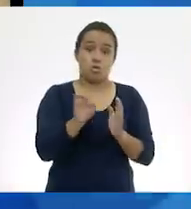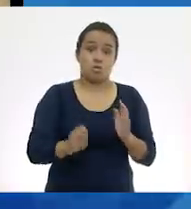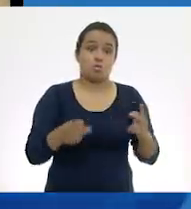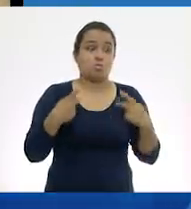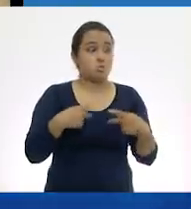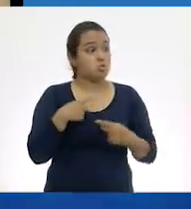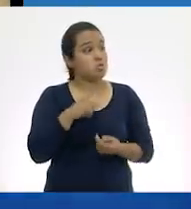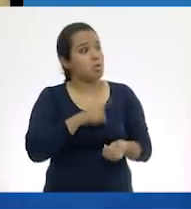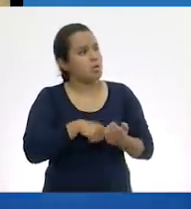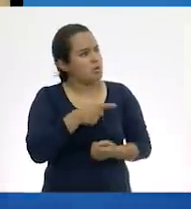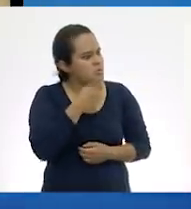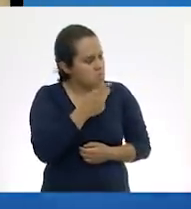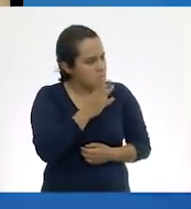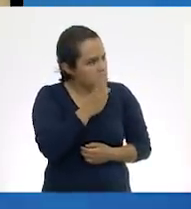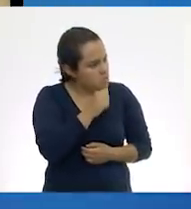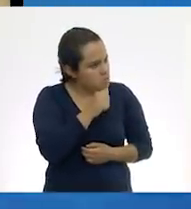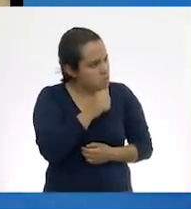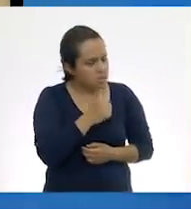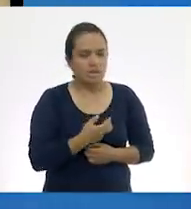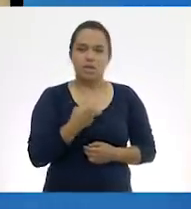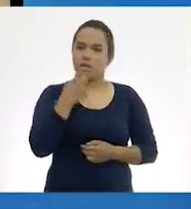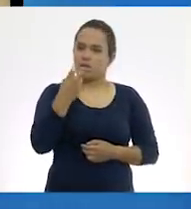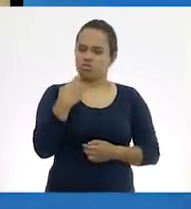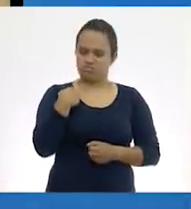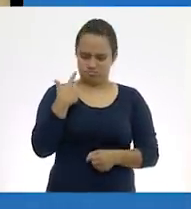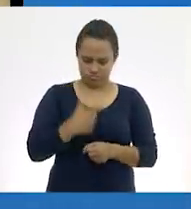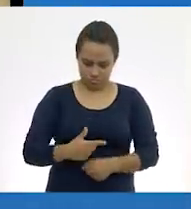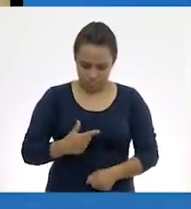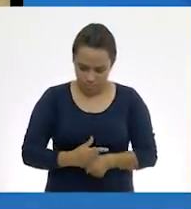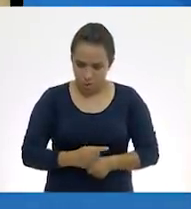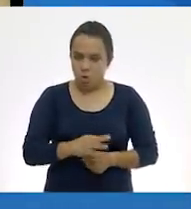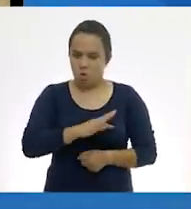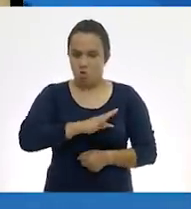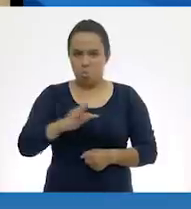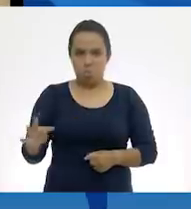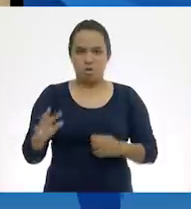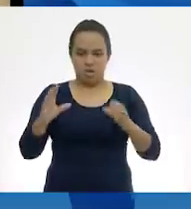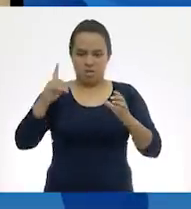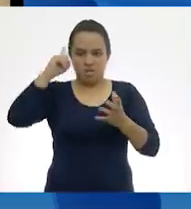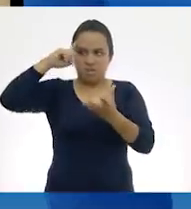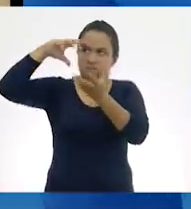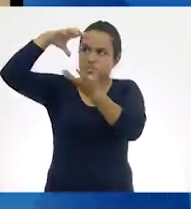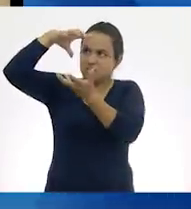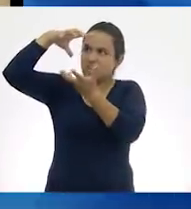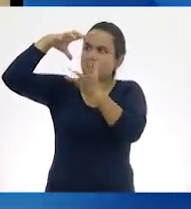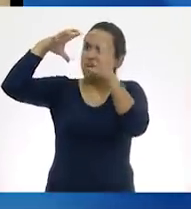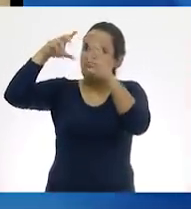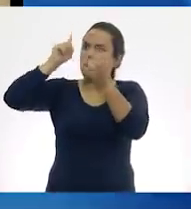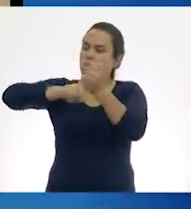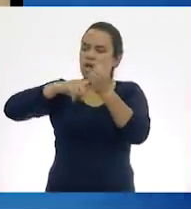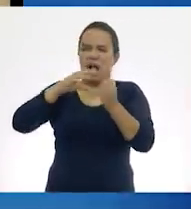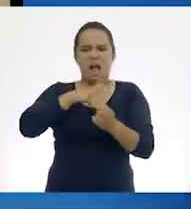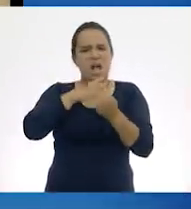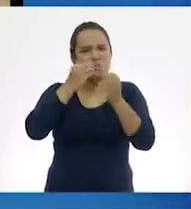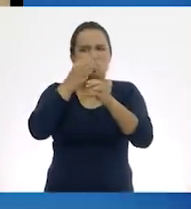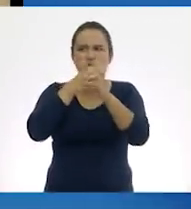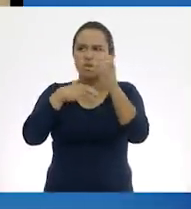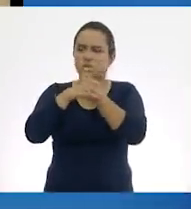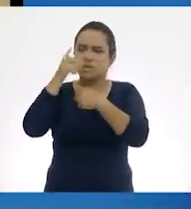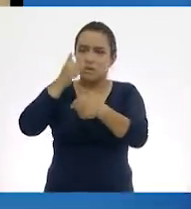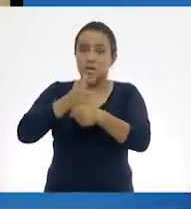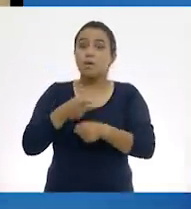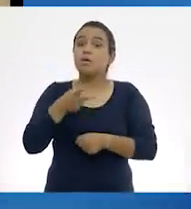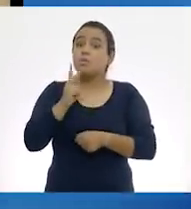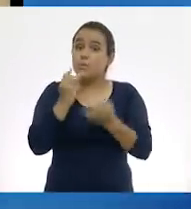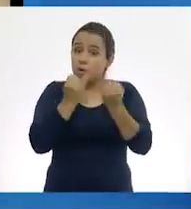puede hablar? Todo esto me hizo darme cuenta de que aún podemos descubrir mucho del cerebro, pero también ayudar a otros a cuidarlo y